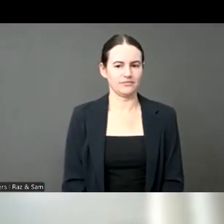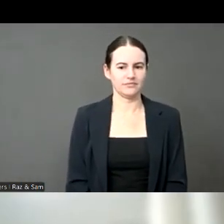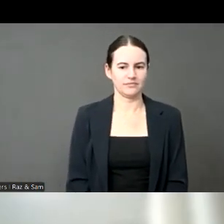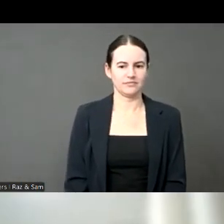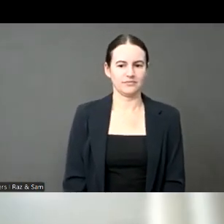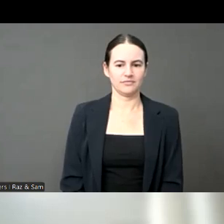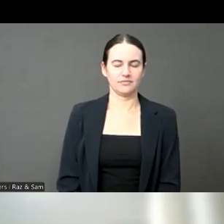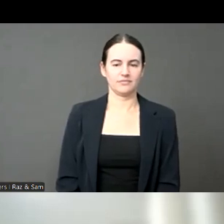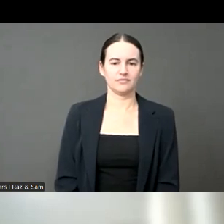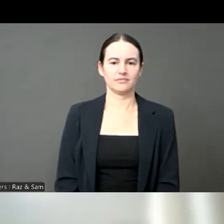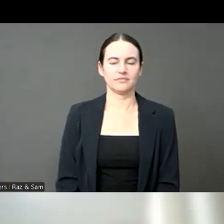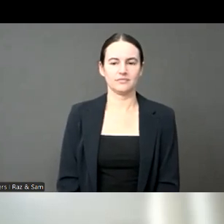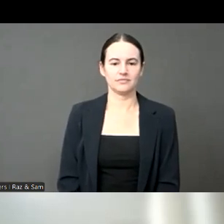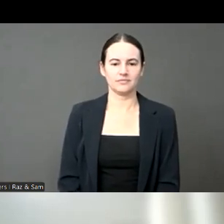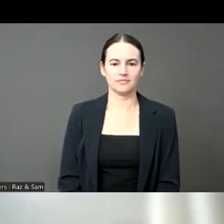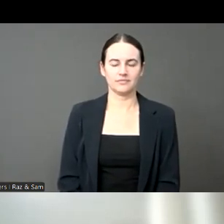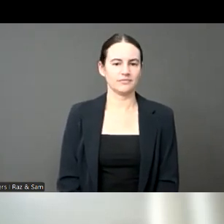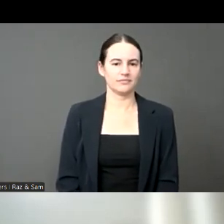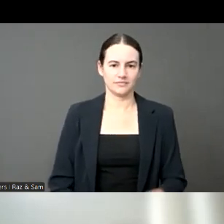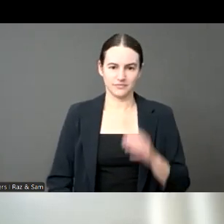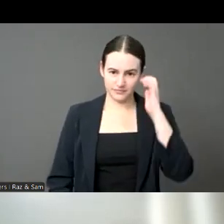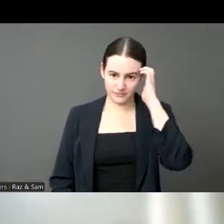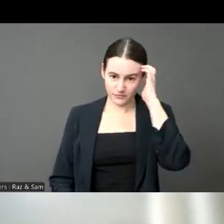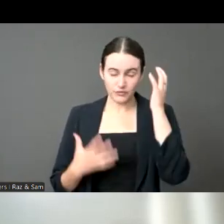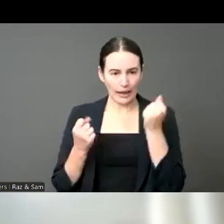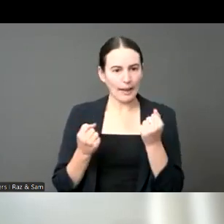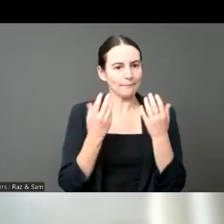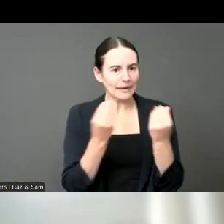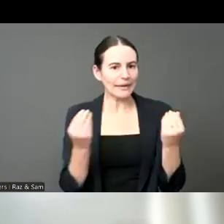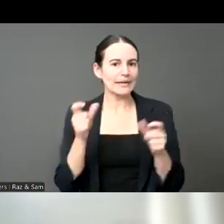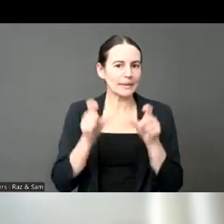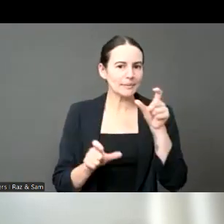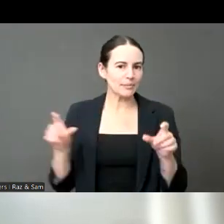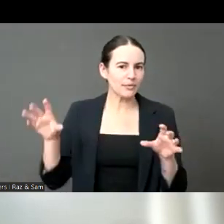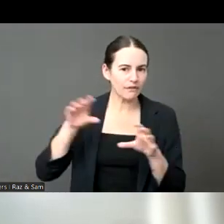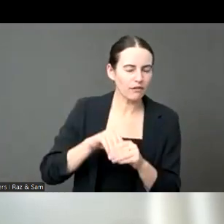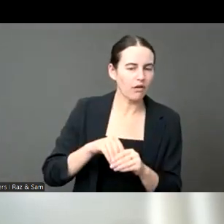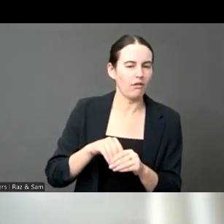las alianzas es necesaria para alcanzar las metas de eliminación.